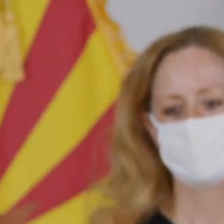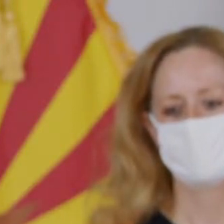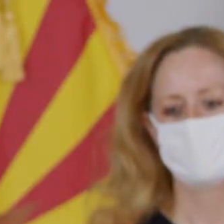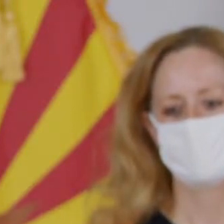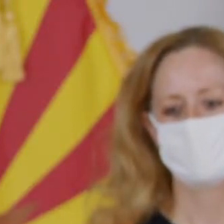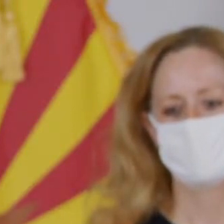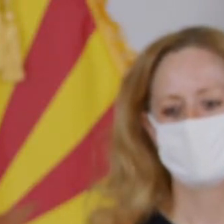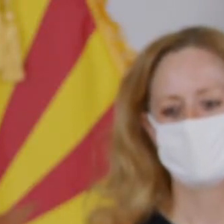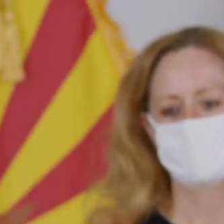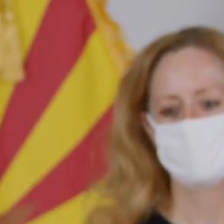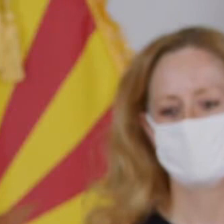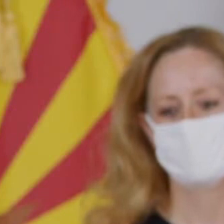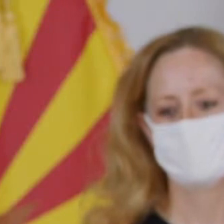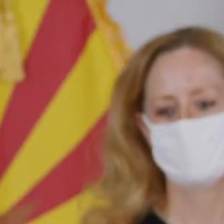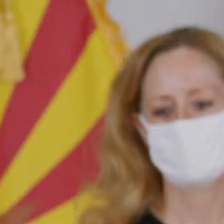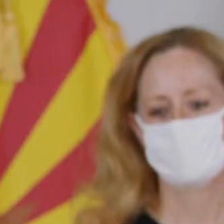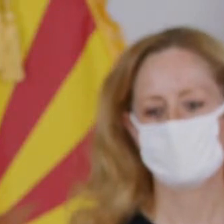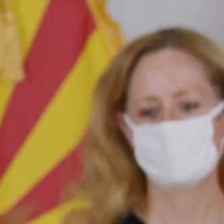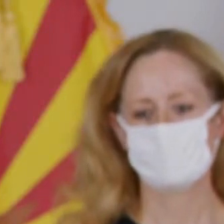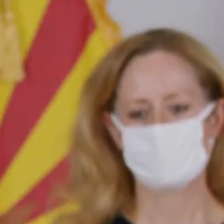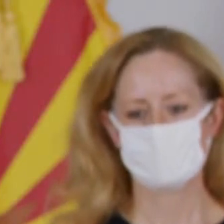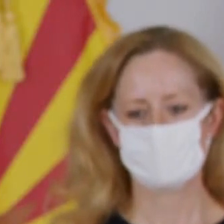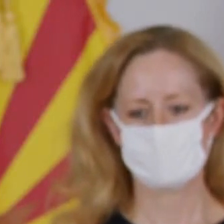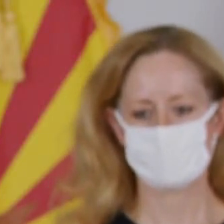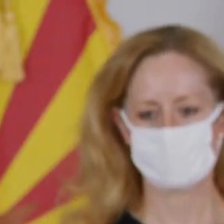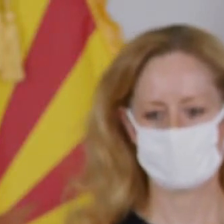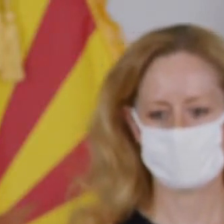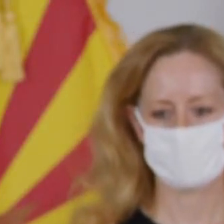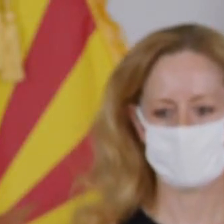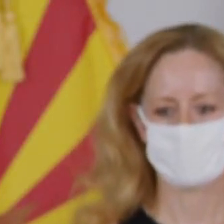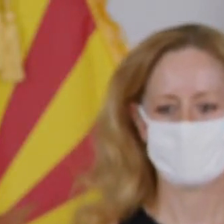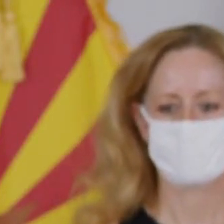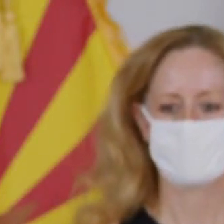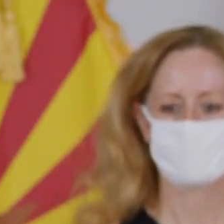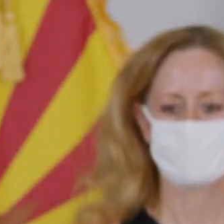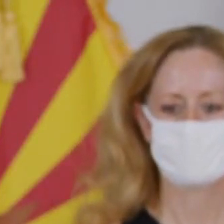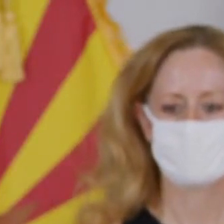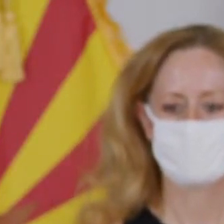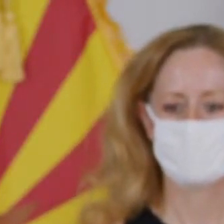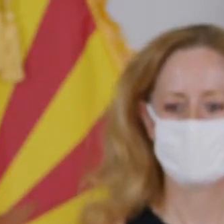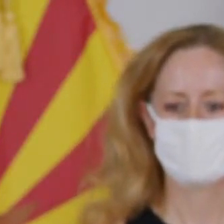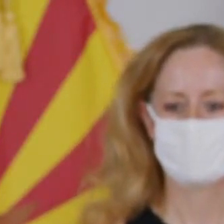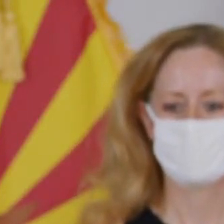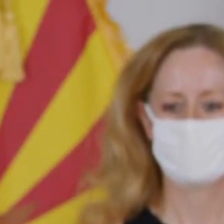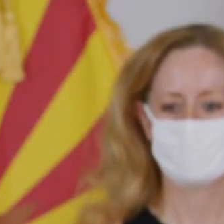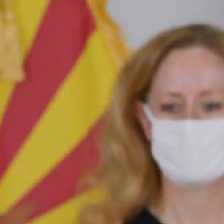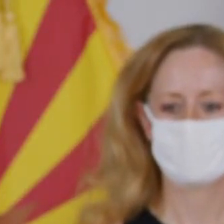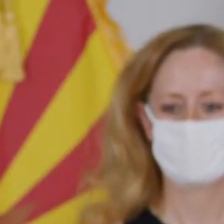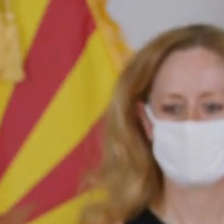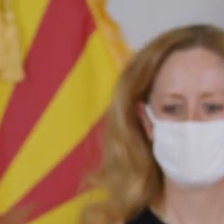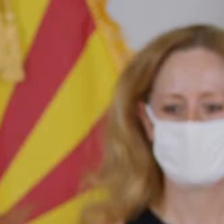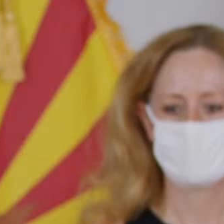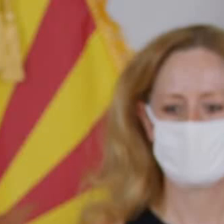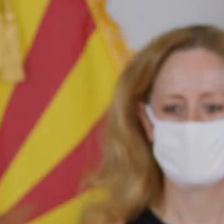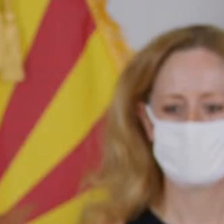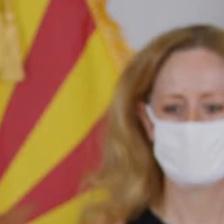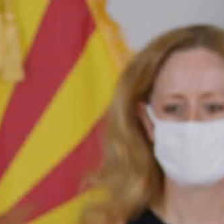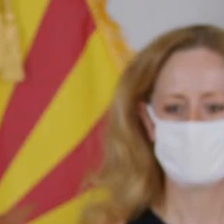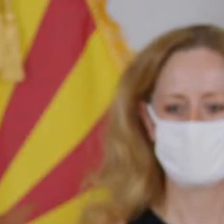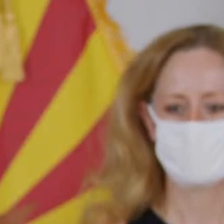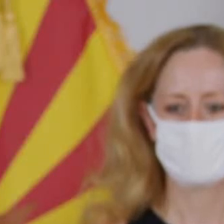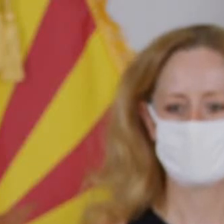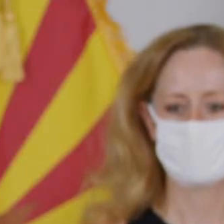sea, el flu, enferma a millones de personas en los Estados Unidos, afectando mayormente a